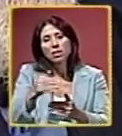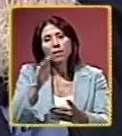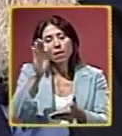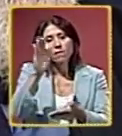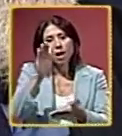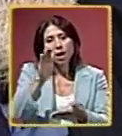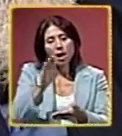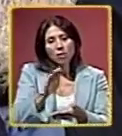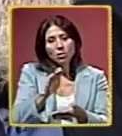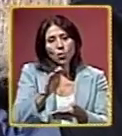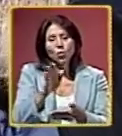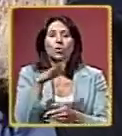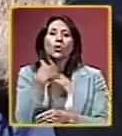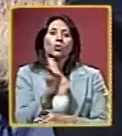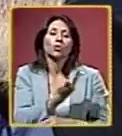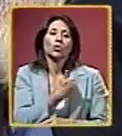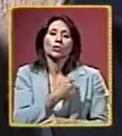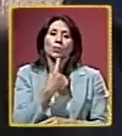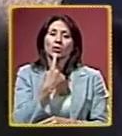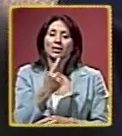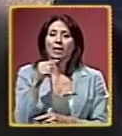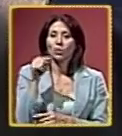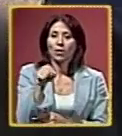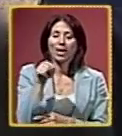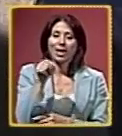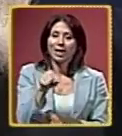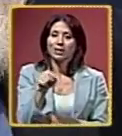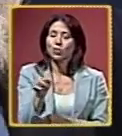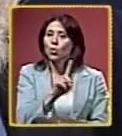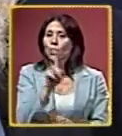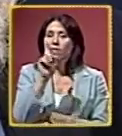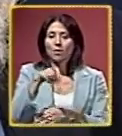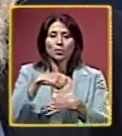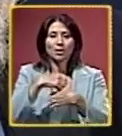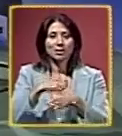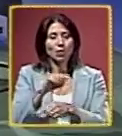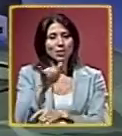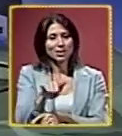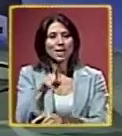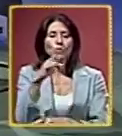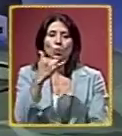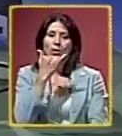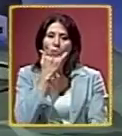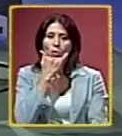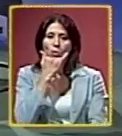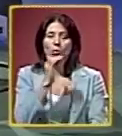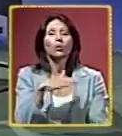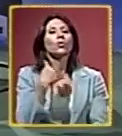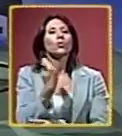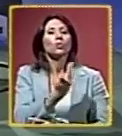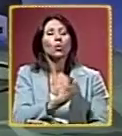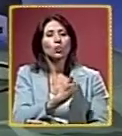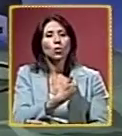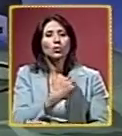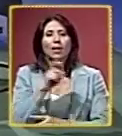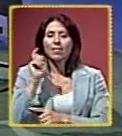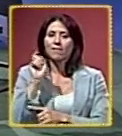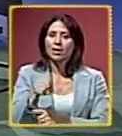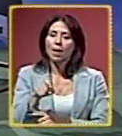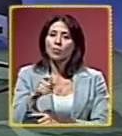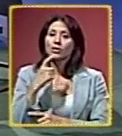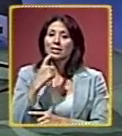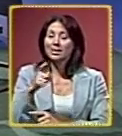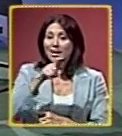inversión. Nosotros estamos diciendo que eso no debemos hacerlo más, que es un error. que nosotros más bien deberíamos decirle a